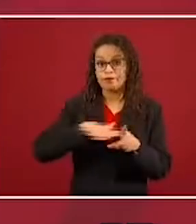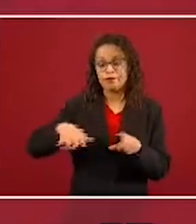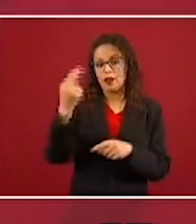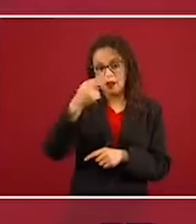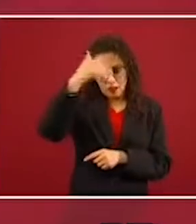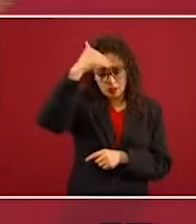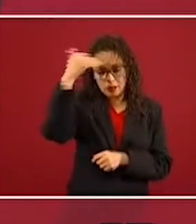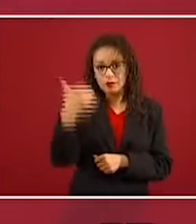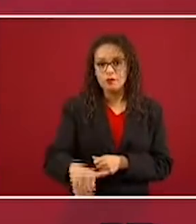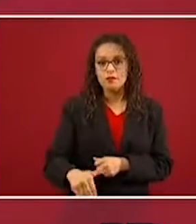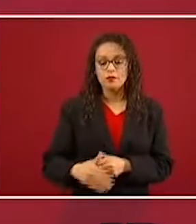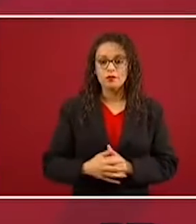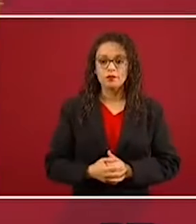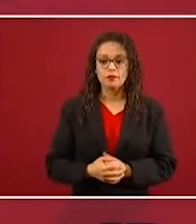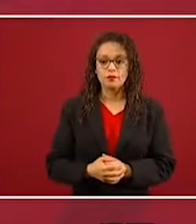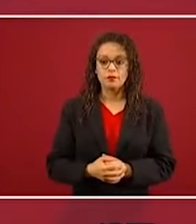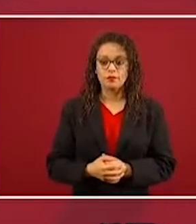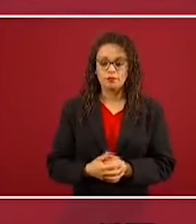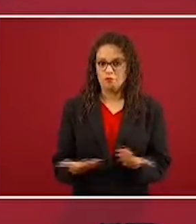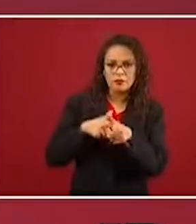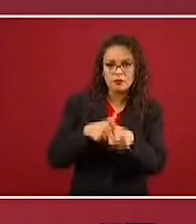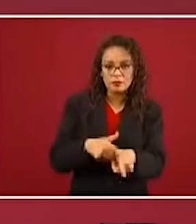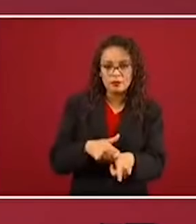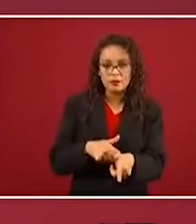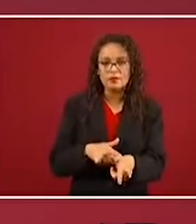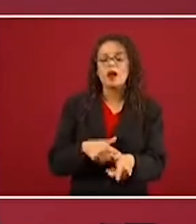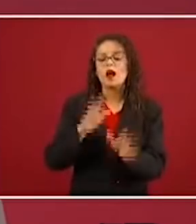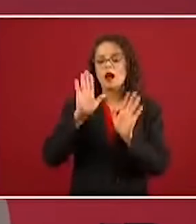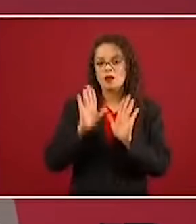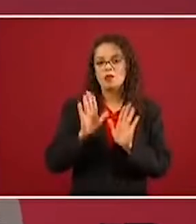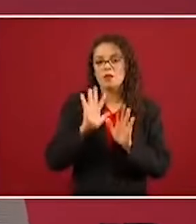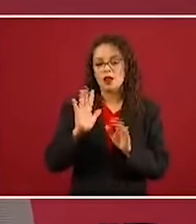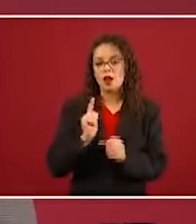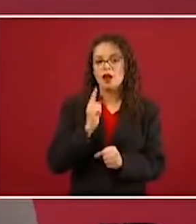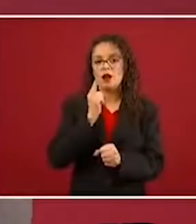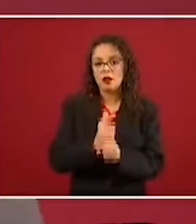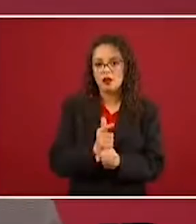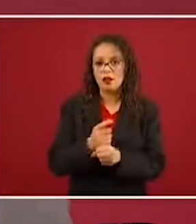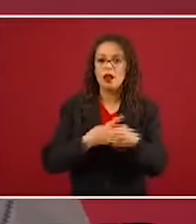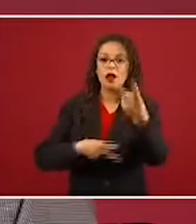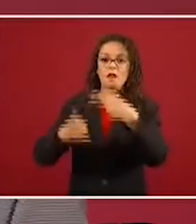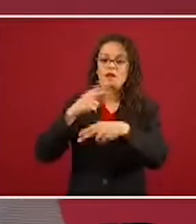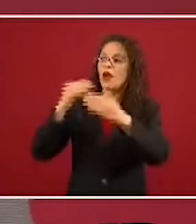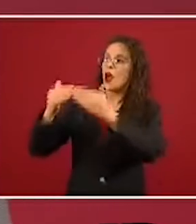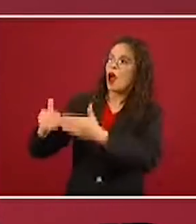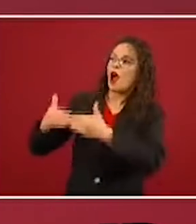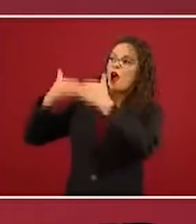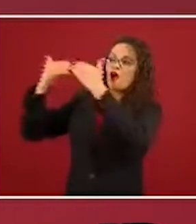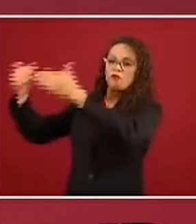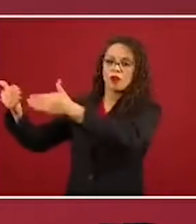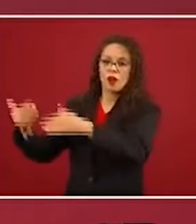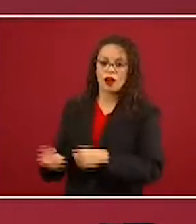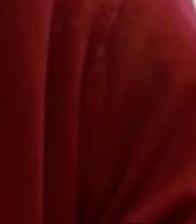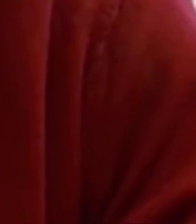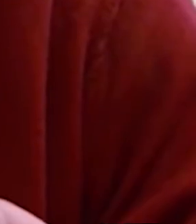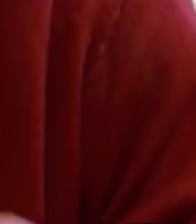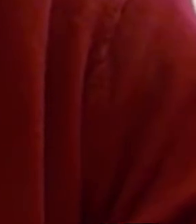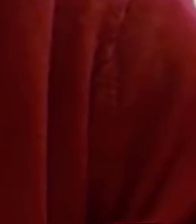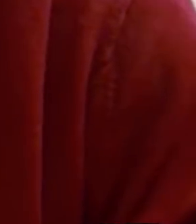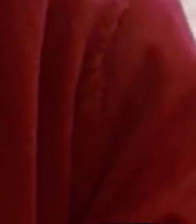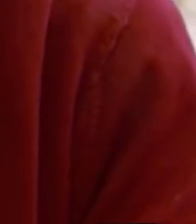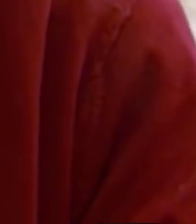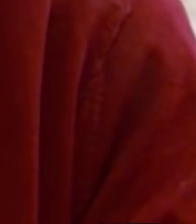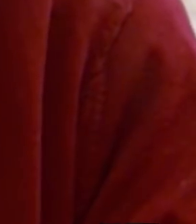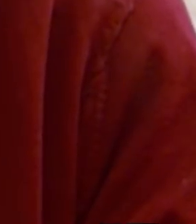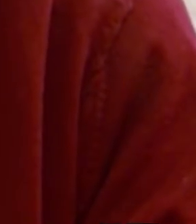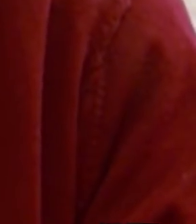Andrés Manuel López Obrador y el director del Instituto Mexicano del Seguro Social, Zoé Robledo, destapan todas las mentiras de